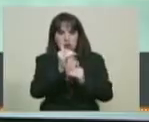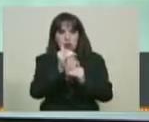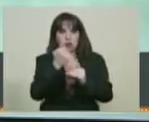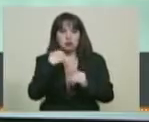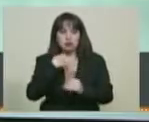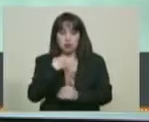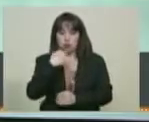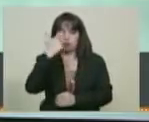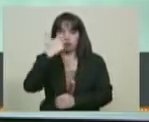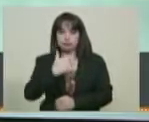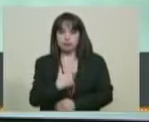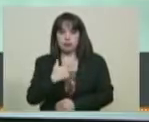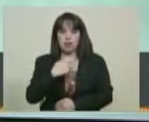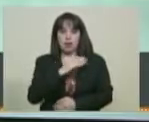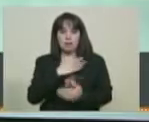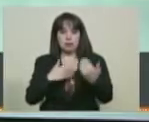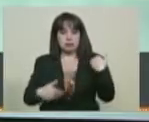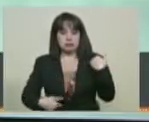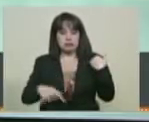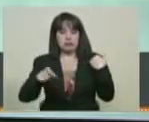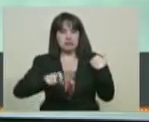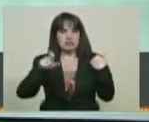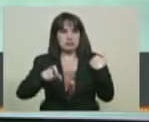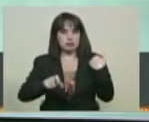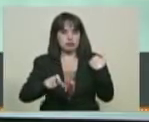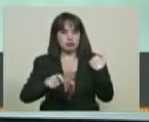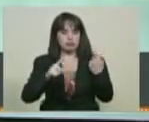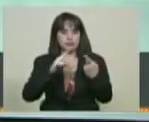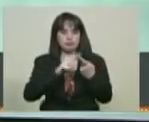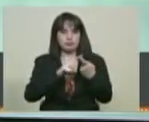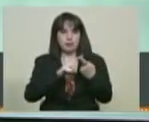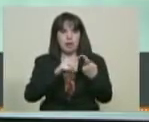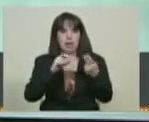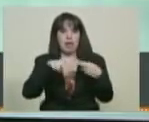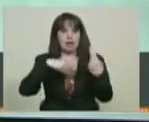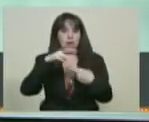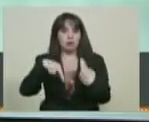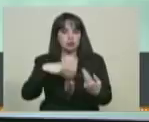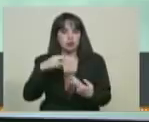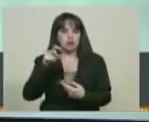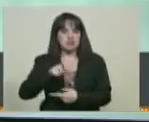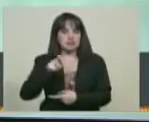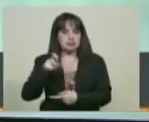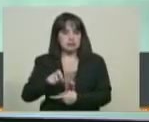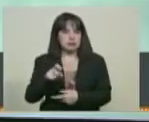necesito, la revolución necesita